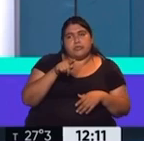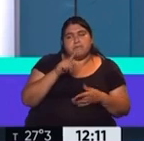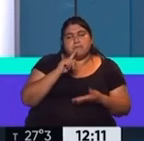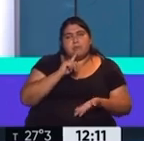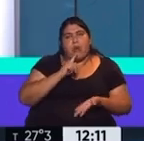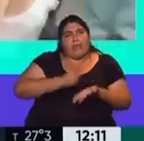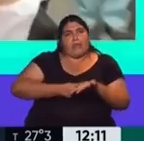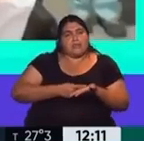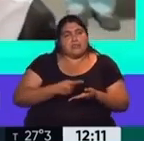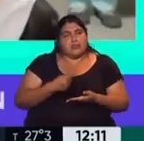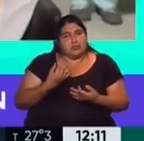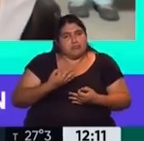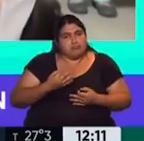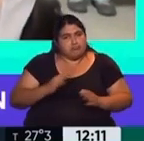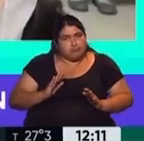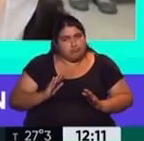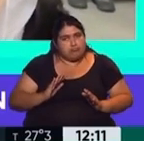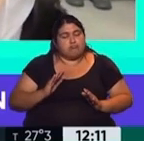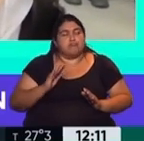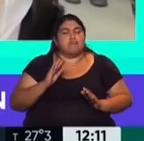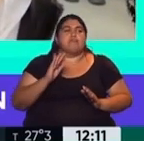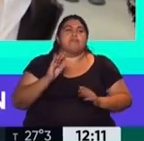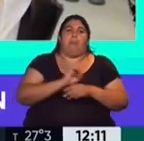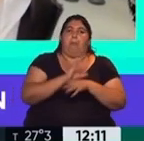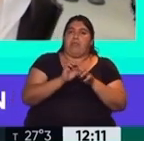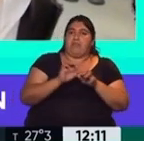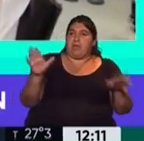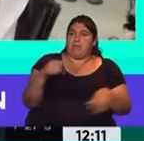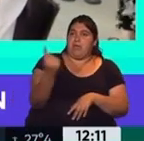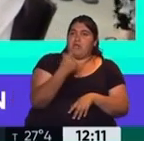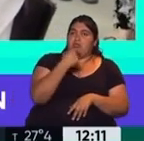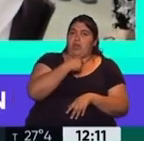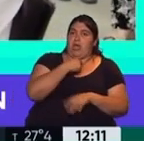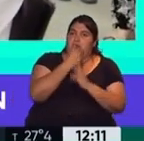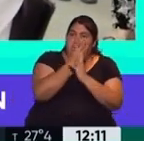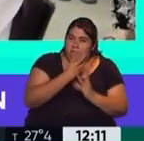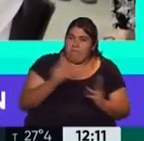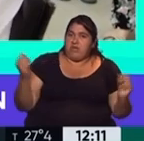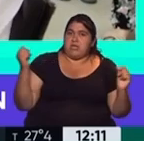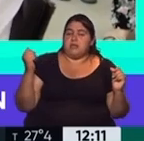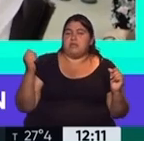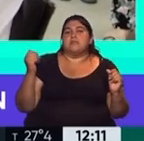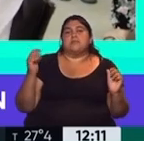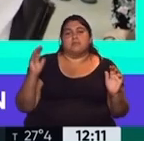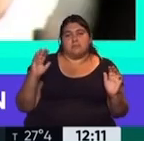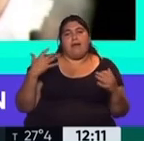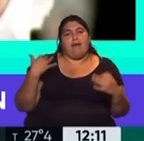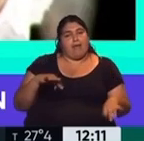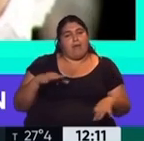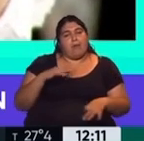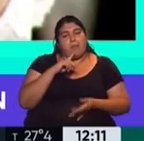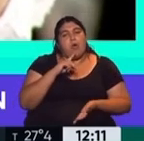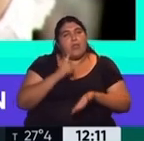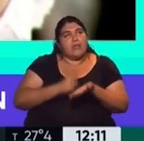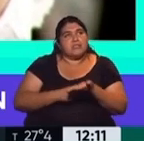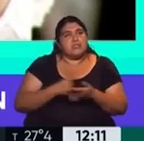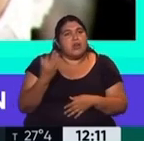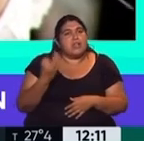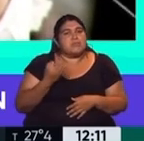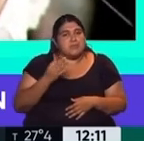hablando de una pandemia y si queremos que pase la pandemia y no se quede con nosotros tenemos que tomar medidas excepcionales